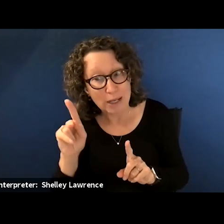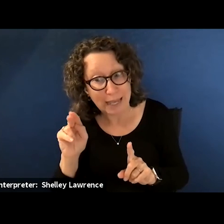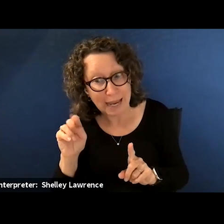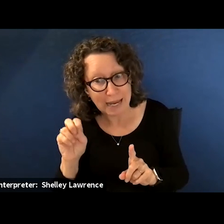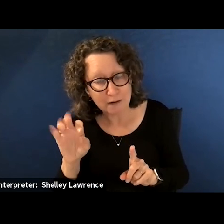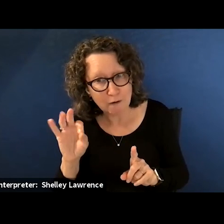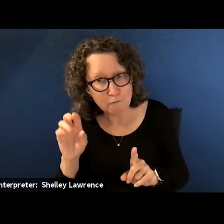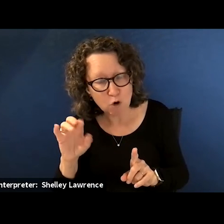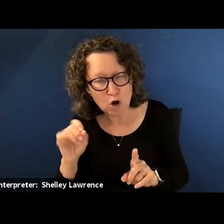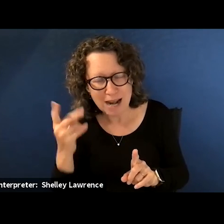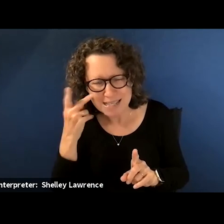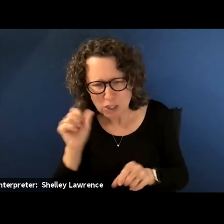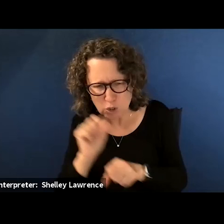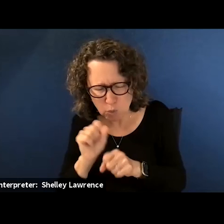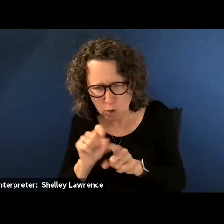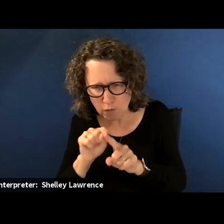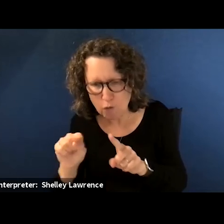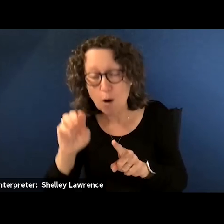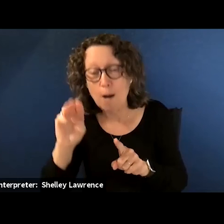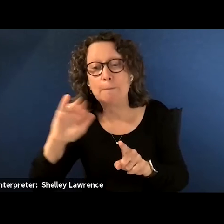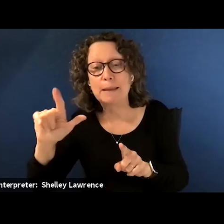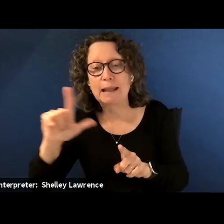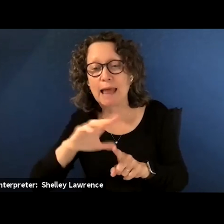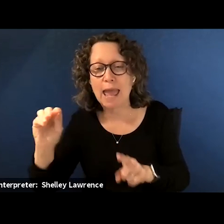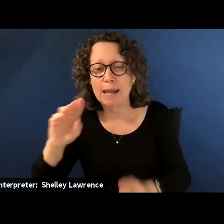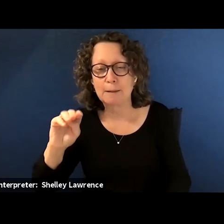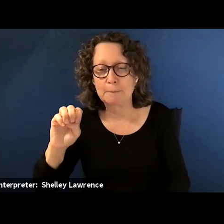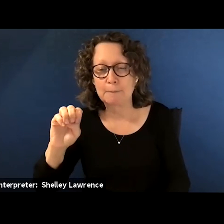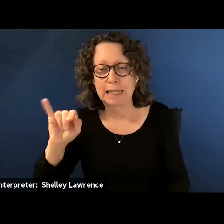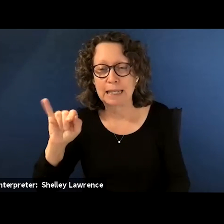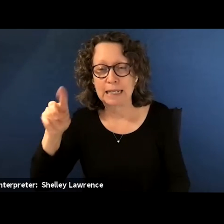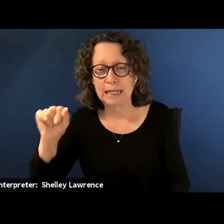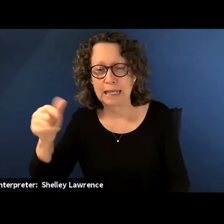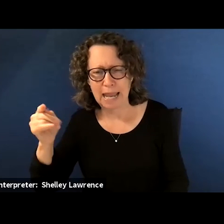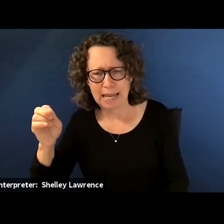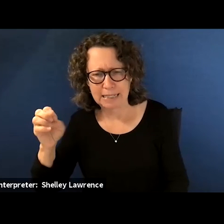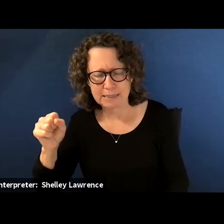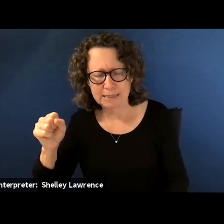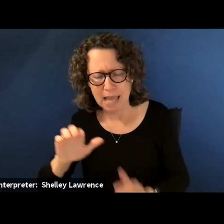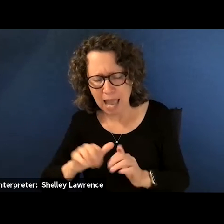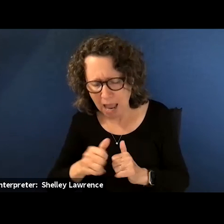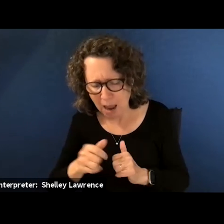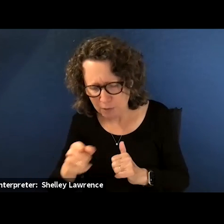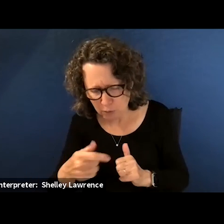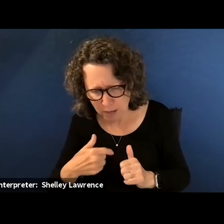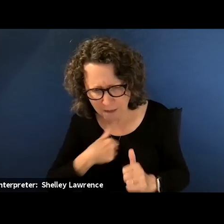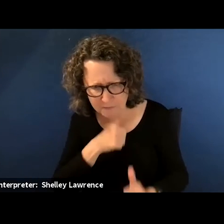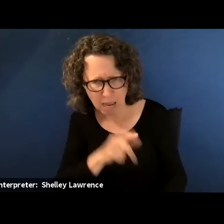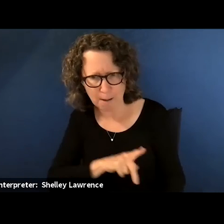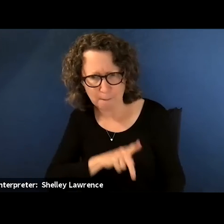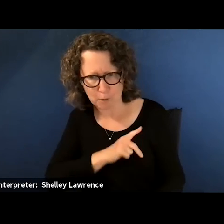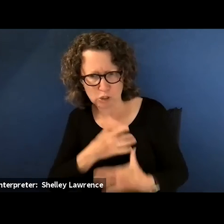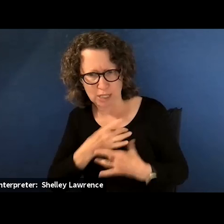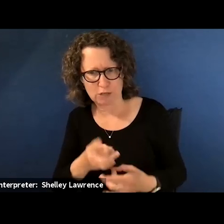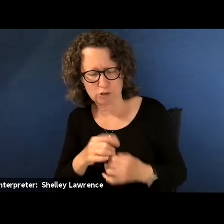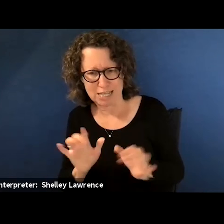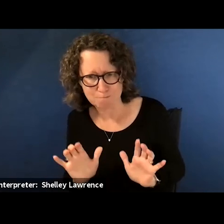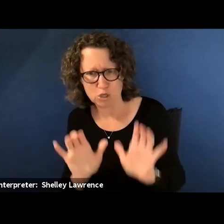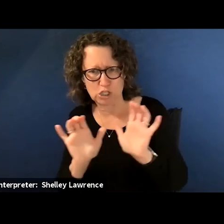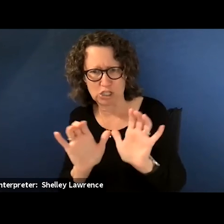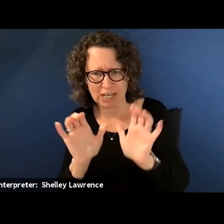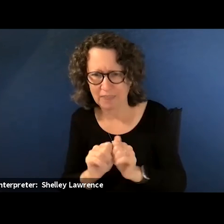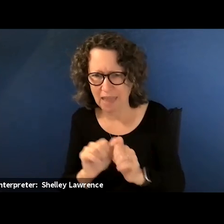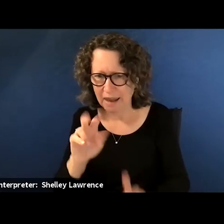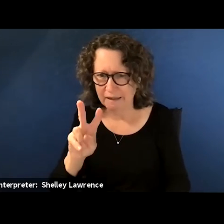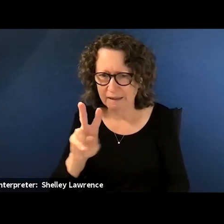Kate Ford, veo que usted trabaja para Bill Melinda Gates. ¿Cómo explicaría que usted no tiene un interés personal en